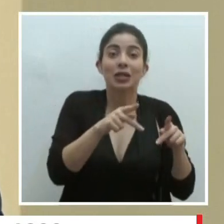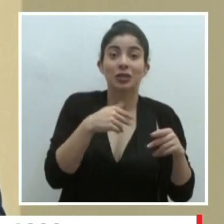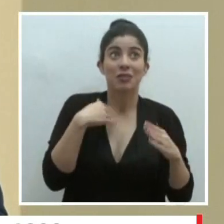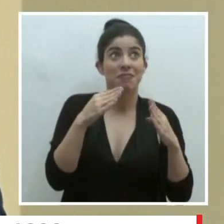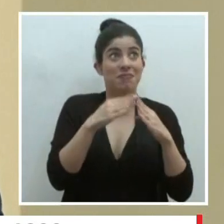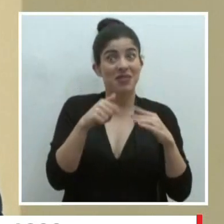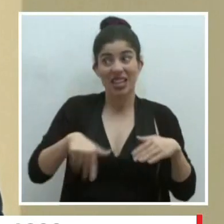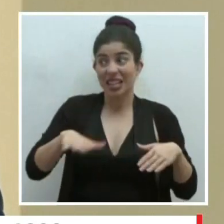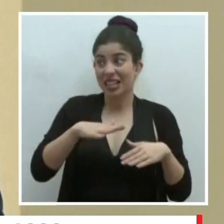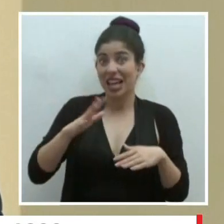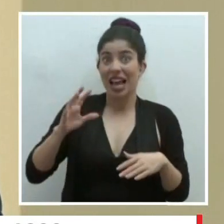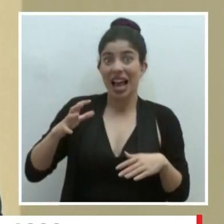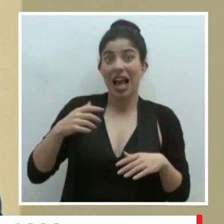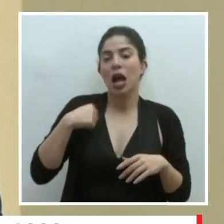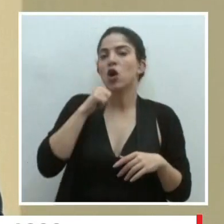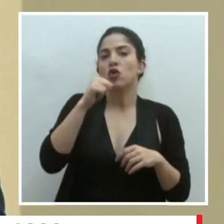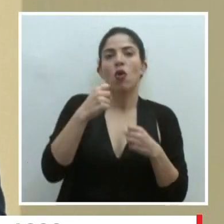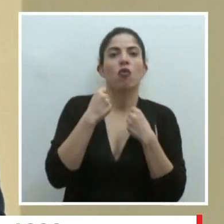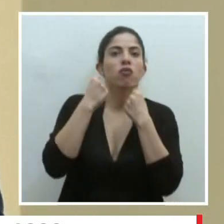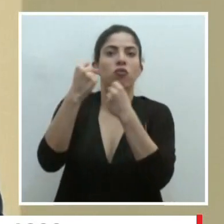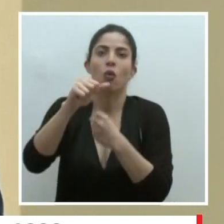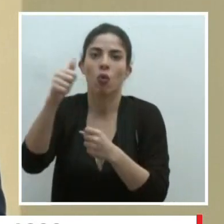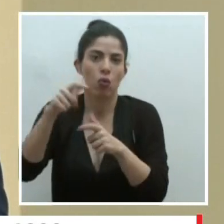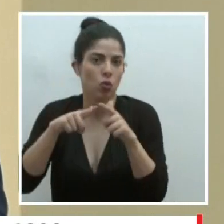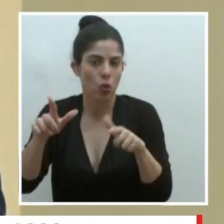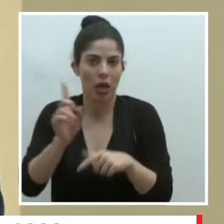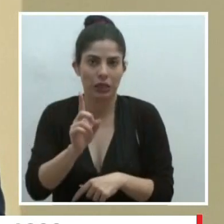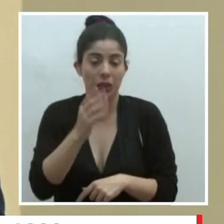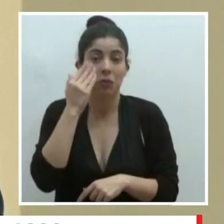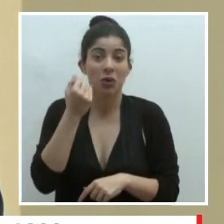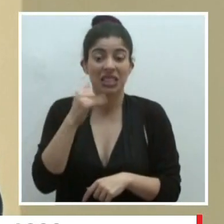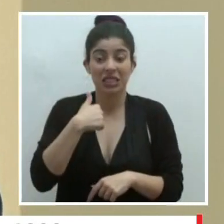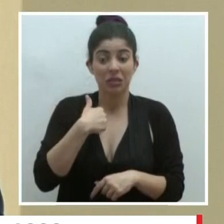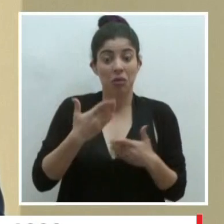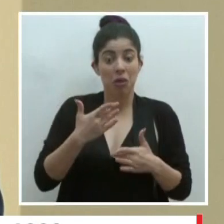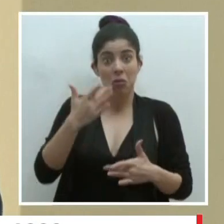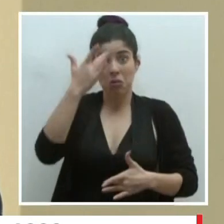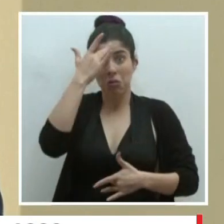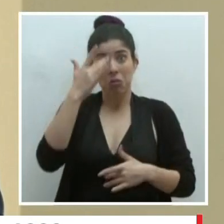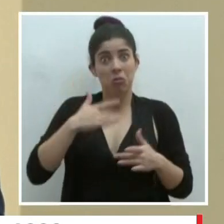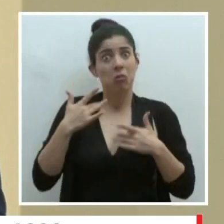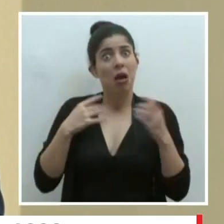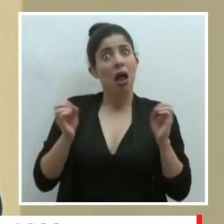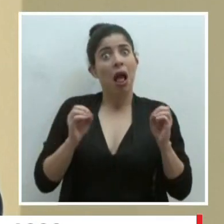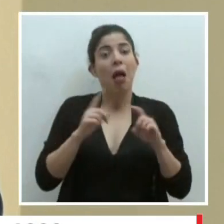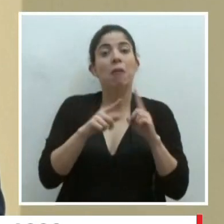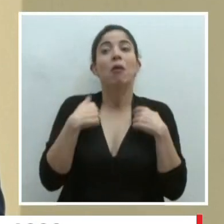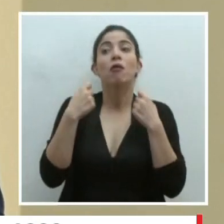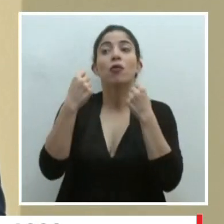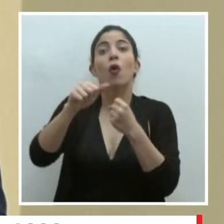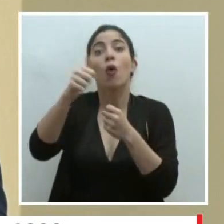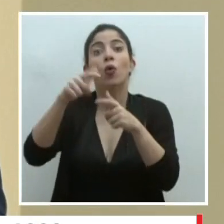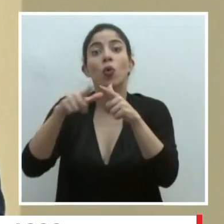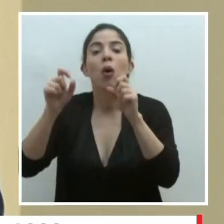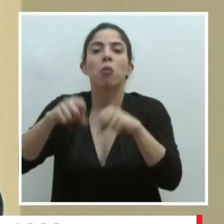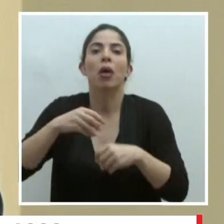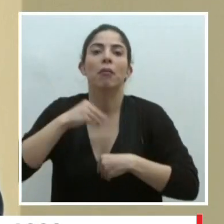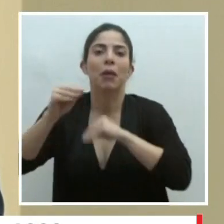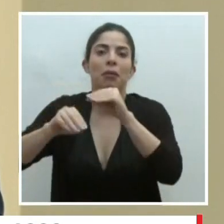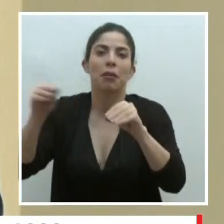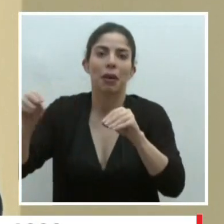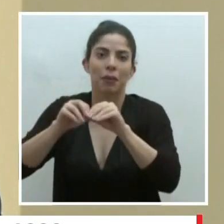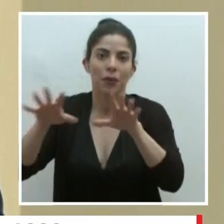porque sin saberlo, sin estar con síntomas, pueden perfectamente originar focos de transmisión en otros lugares. Y recordemos